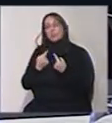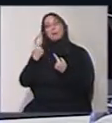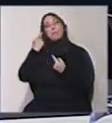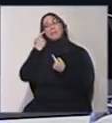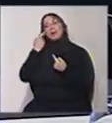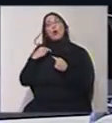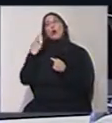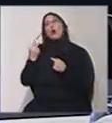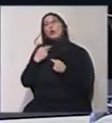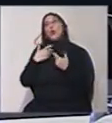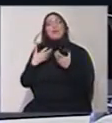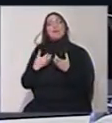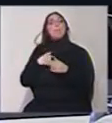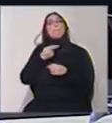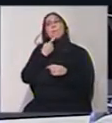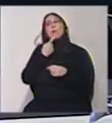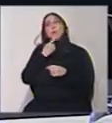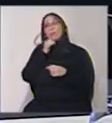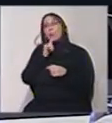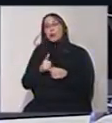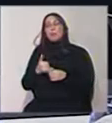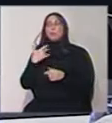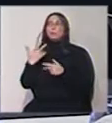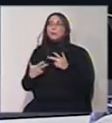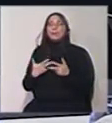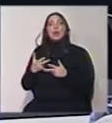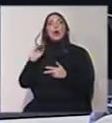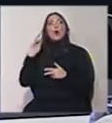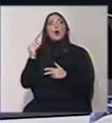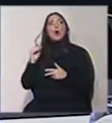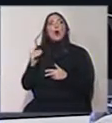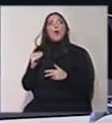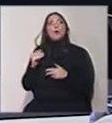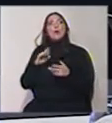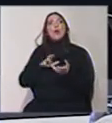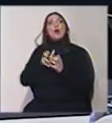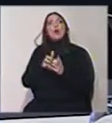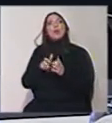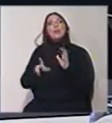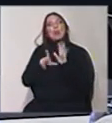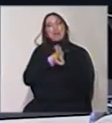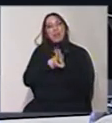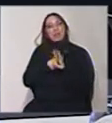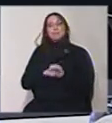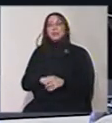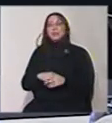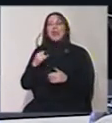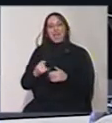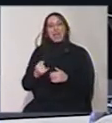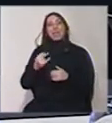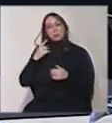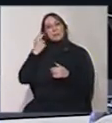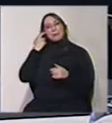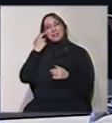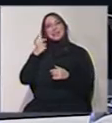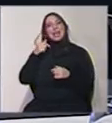políticas. Por ejemplo, cuando se habla de los jóvenes en conflicto con la ley. Bueno, ha habido experiencias muy importantes